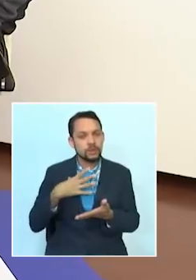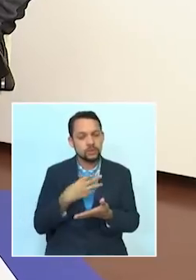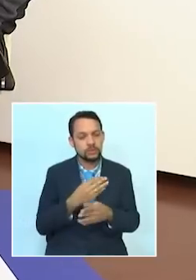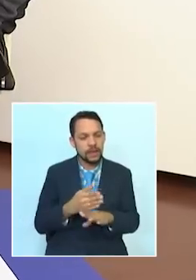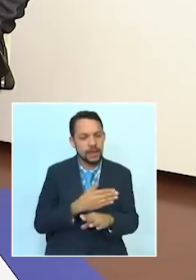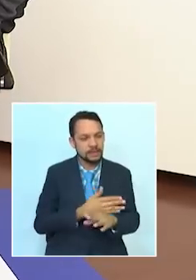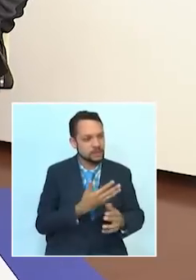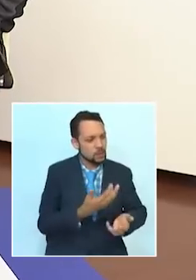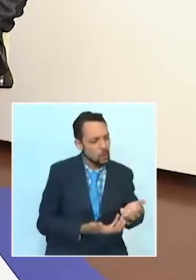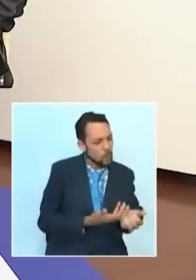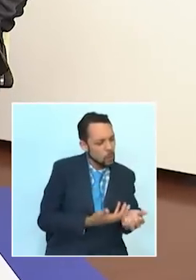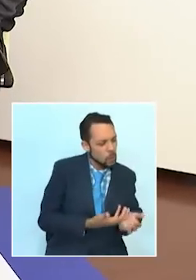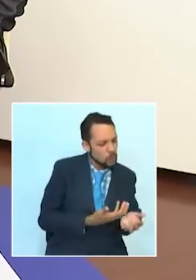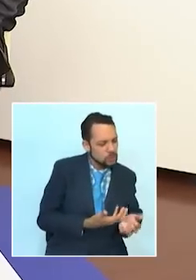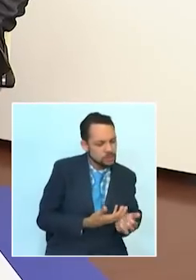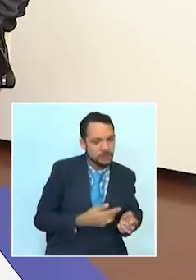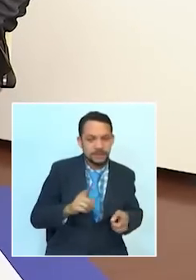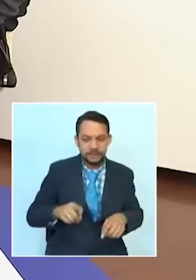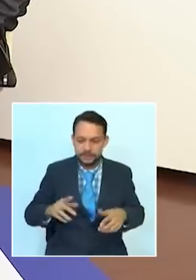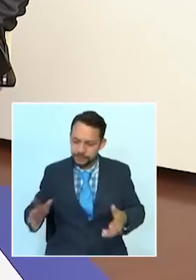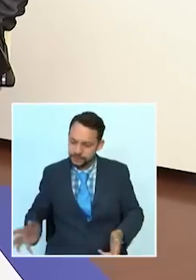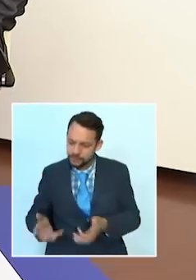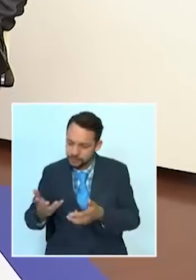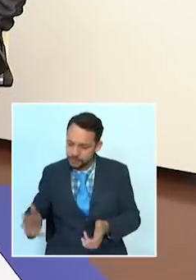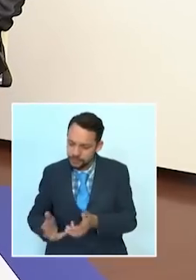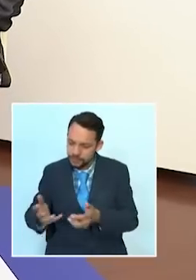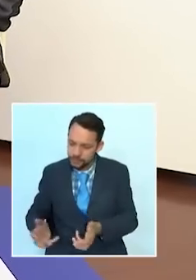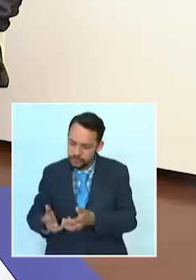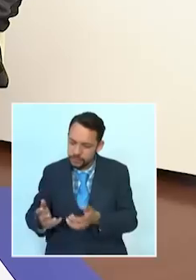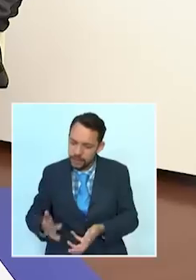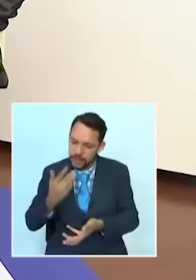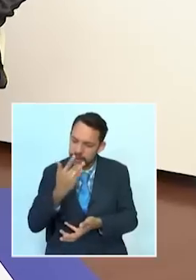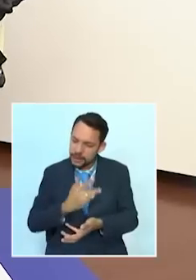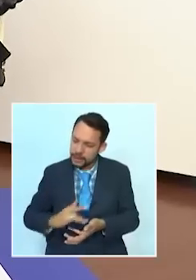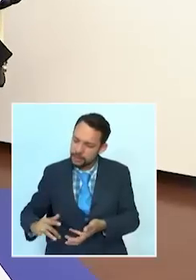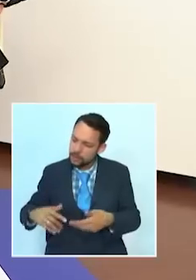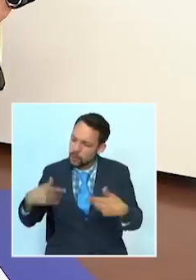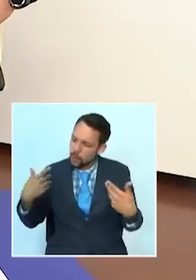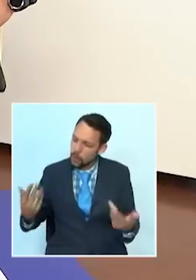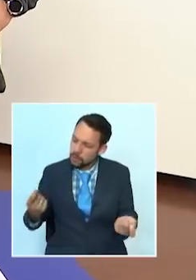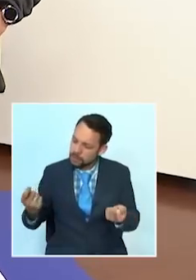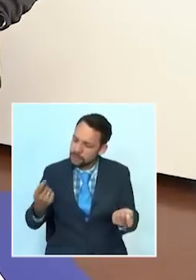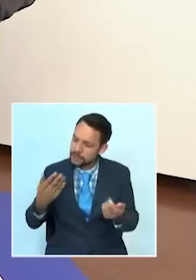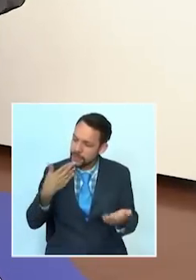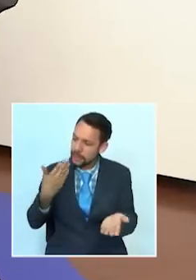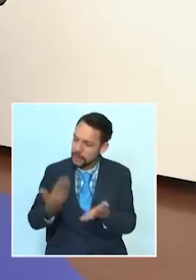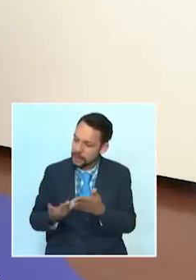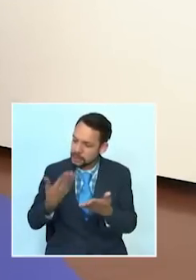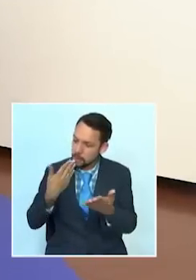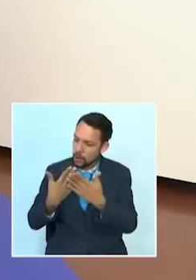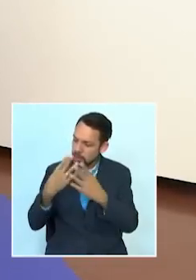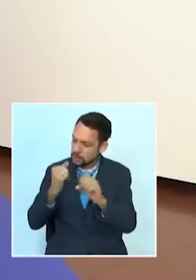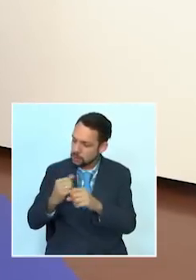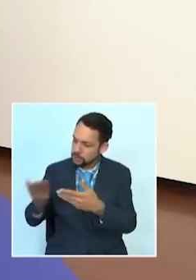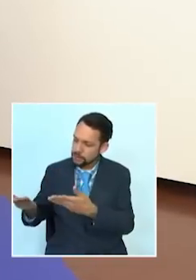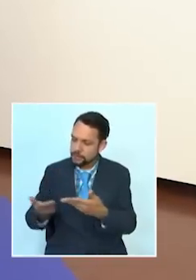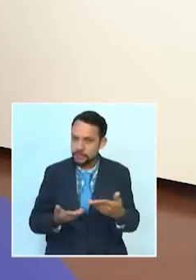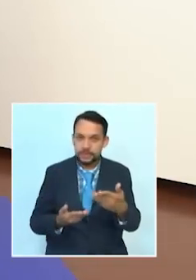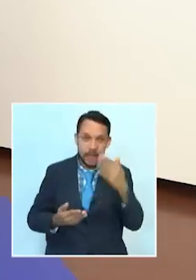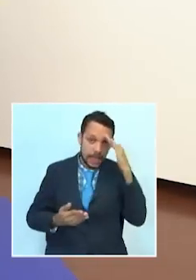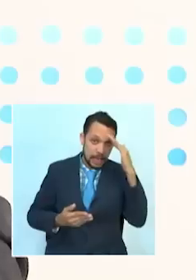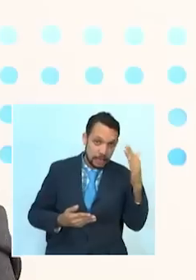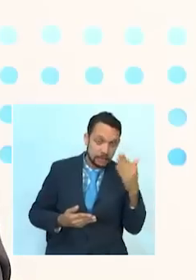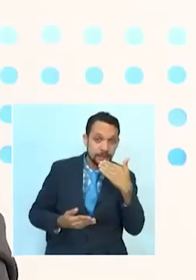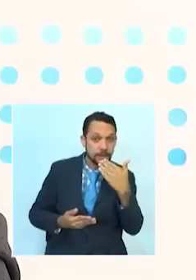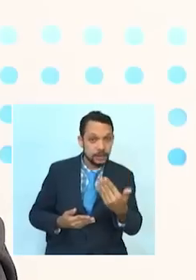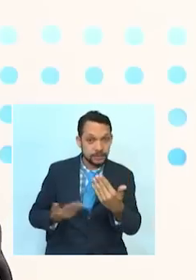consumir ensaladas ensalad Muchas gracias y les deseo una feliz noche gracias B saludos en bucaramanga